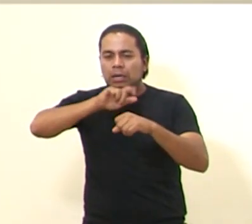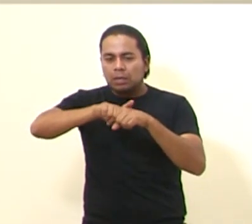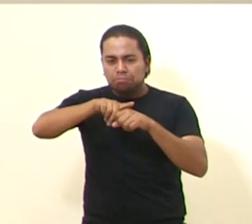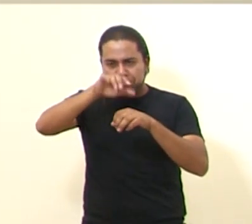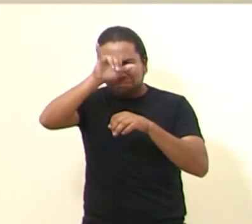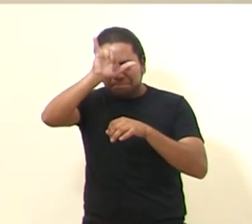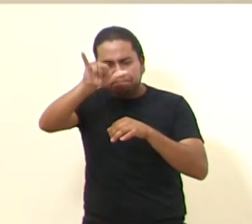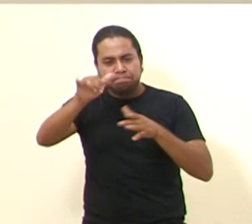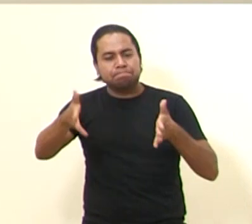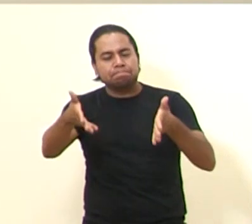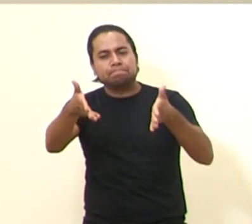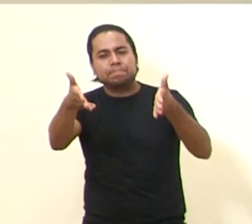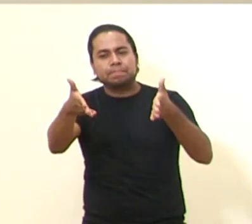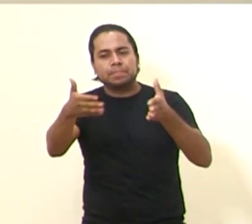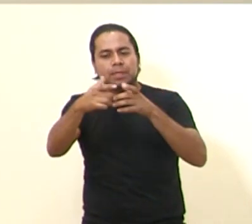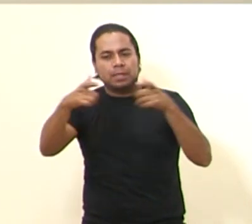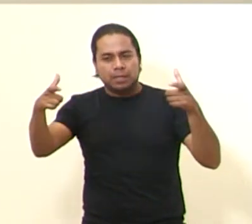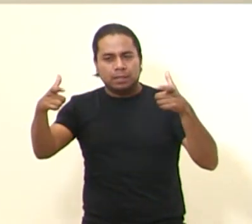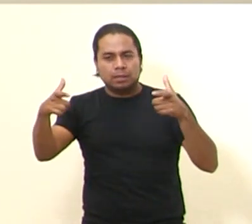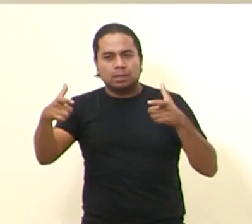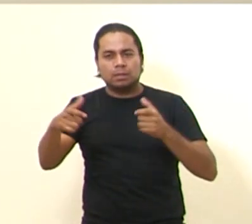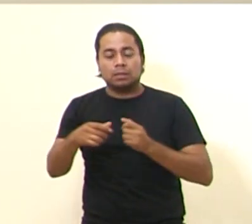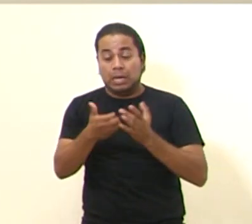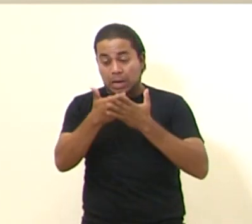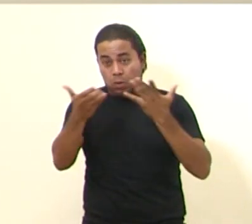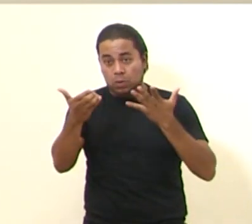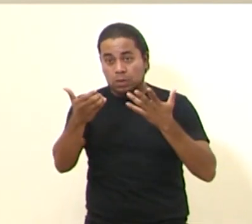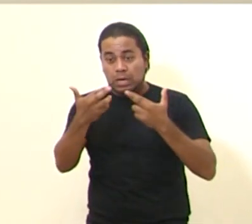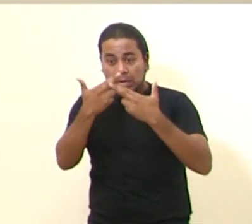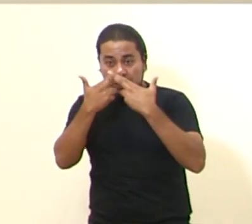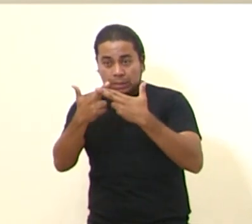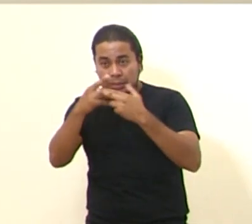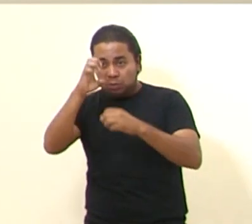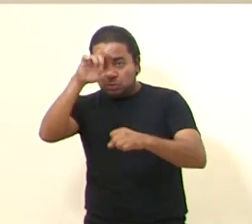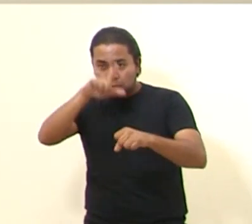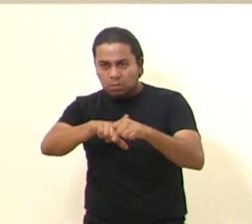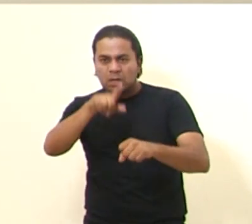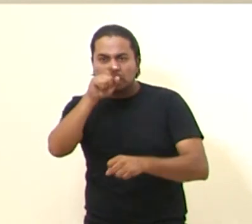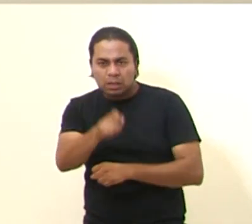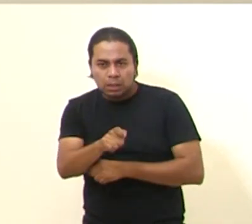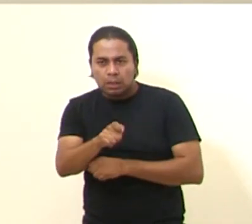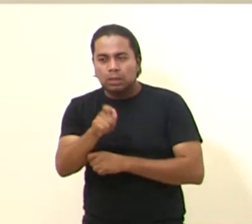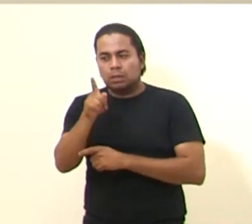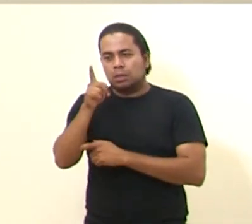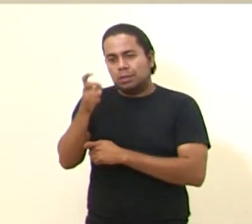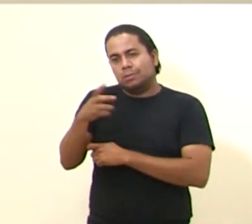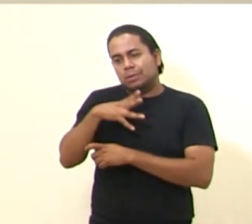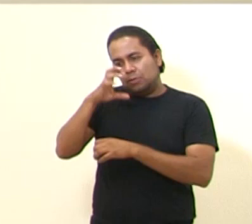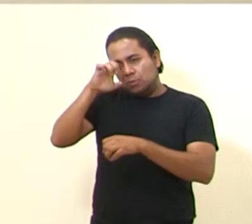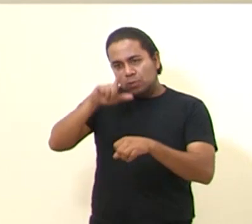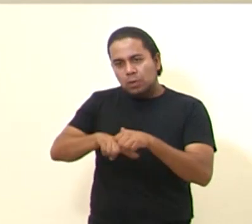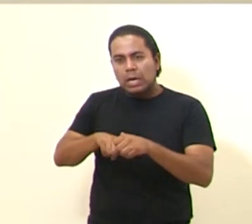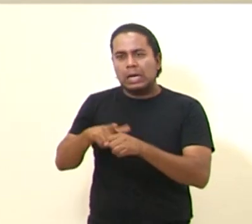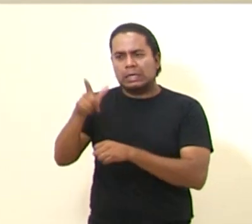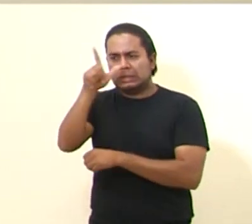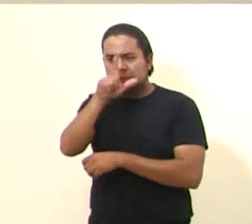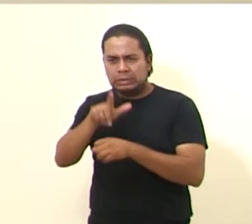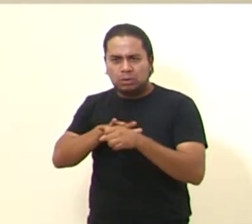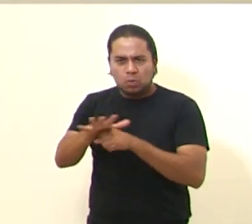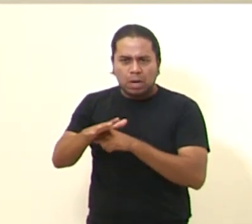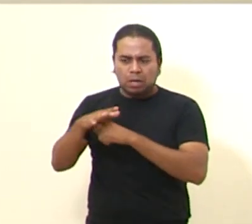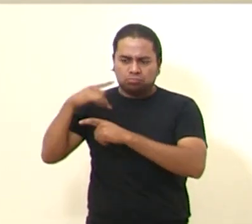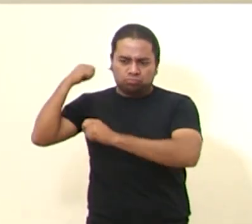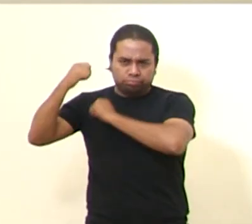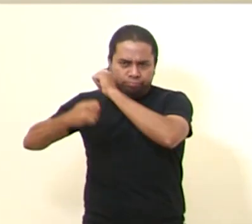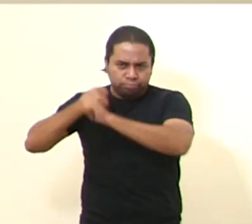Riqueza cultural. Se refiere a sus tradiciones, a sus costumbres, a su lengua. Vamos a ver qué dice. Los